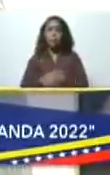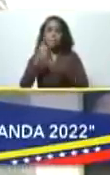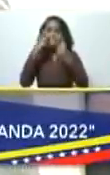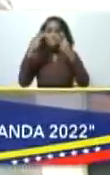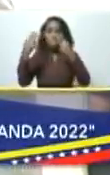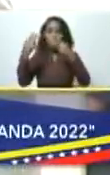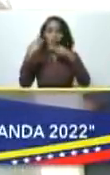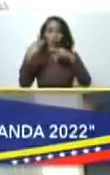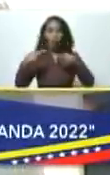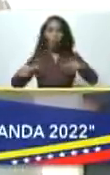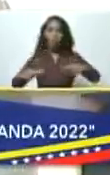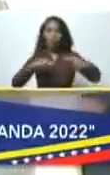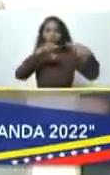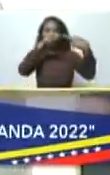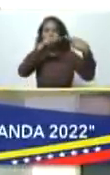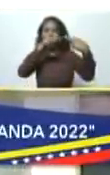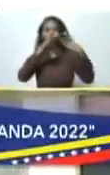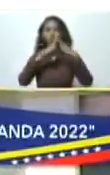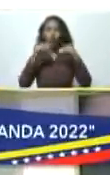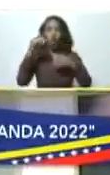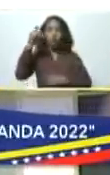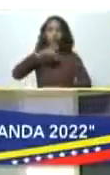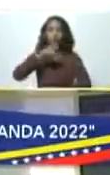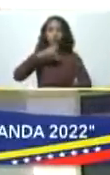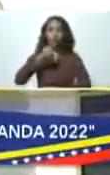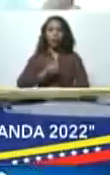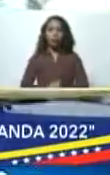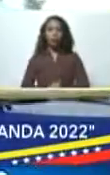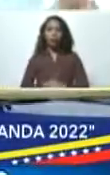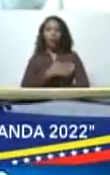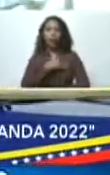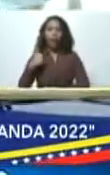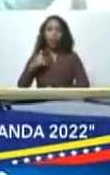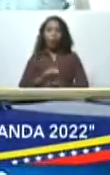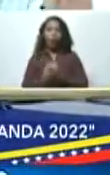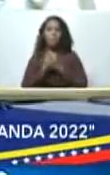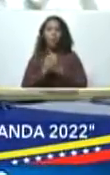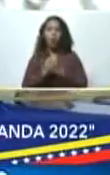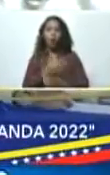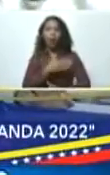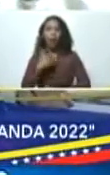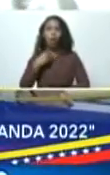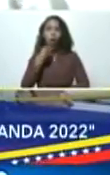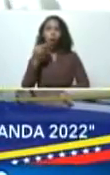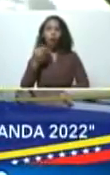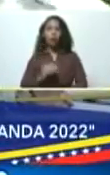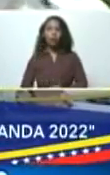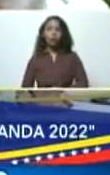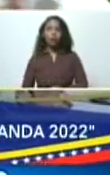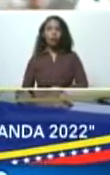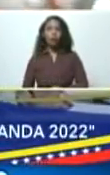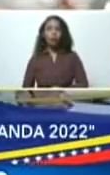ojos, Ernesto Luna. Todo lo que necesites, querido camarada, querido joven.